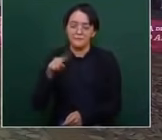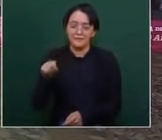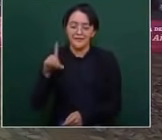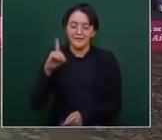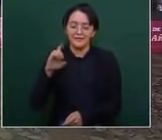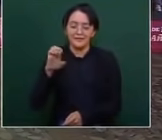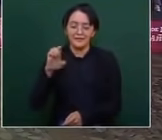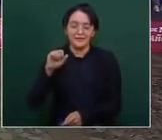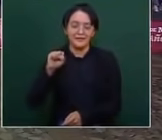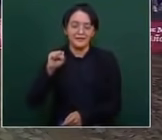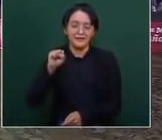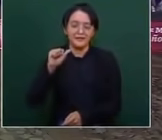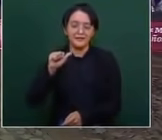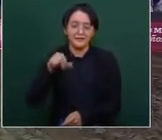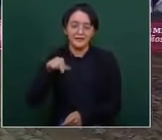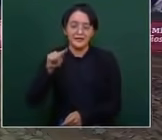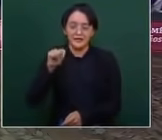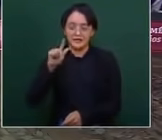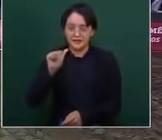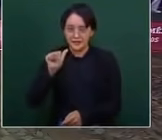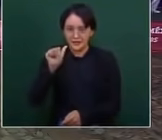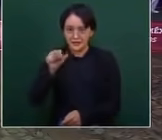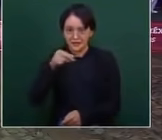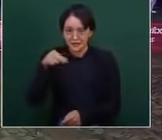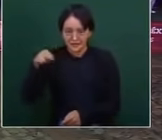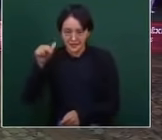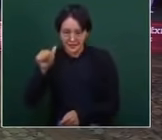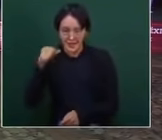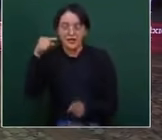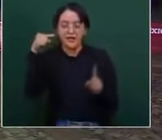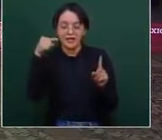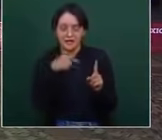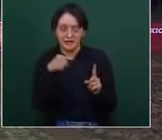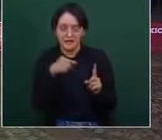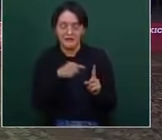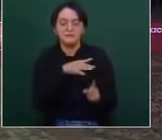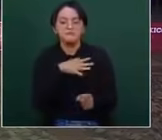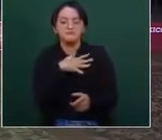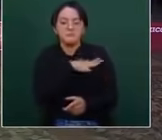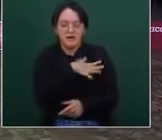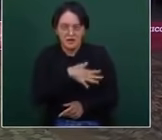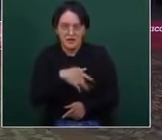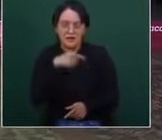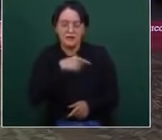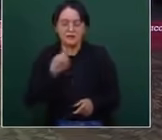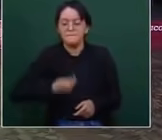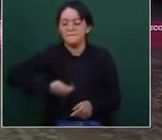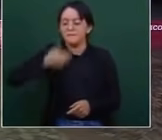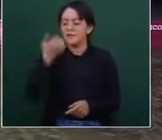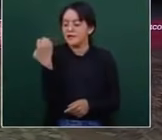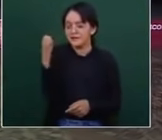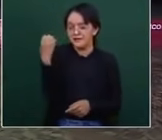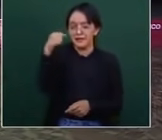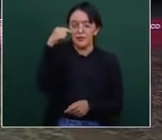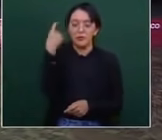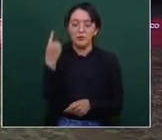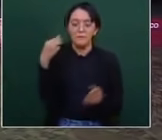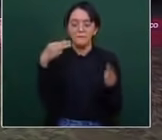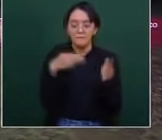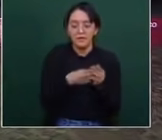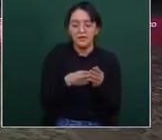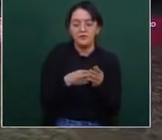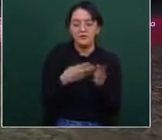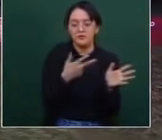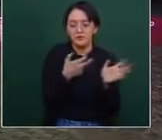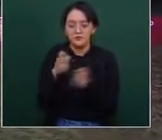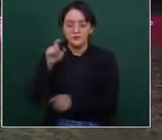realista que se pronunció el 1 de enero de 1823 aquí en Veracruz